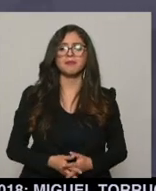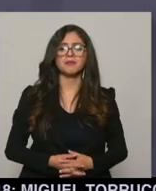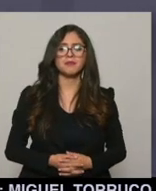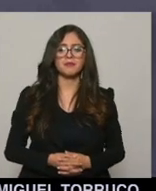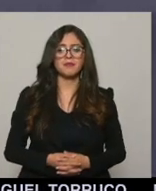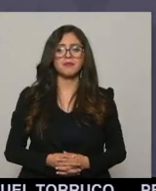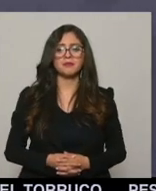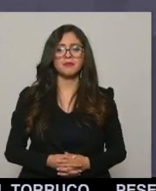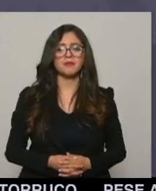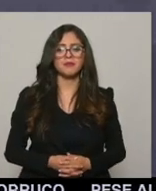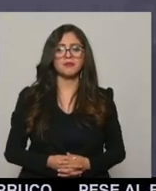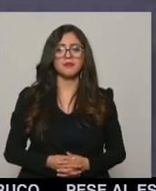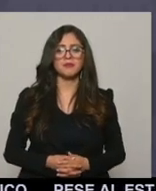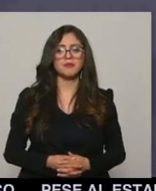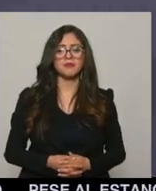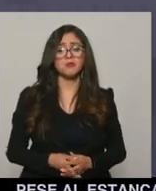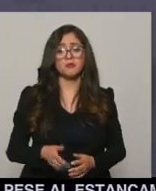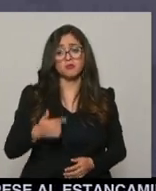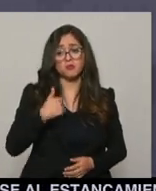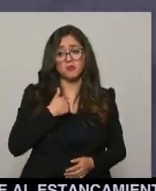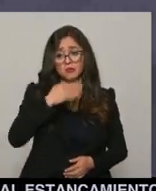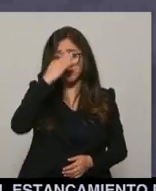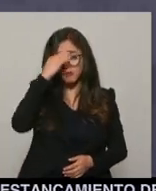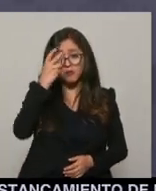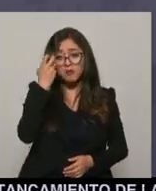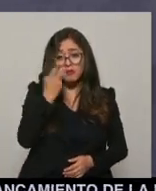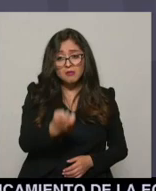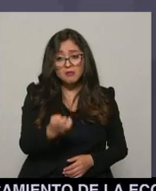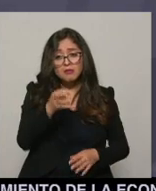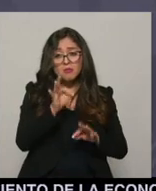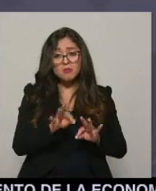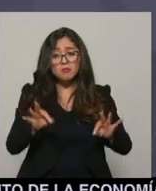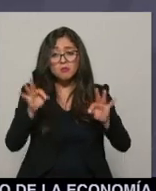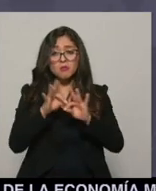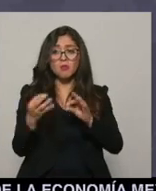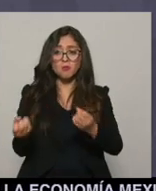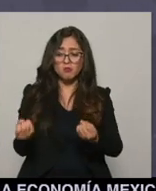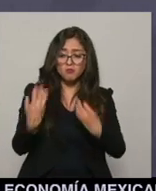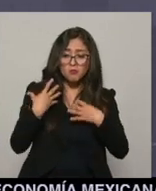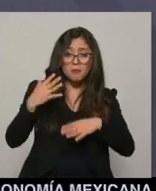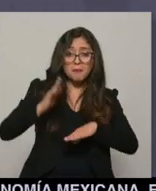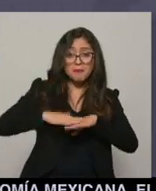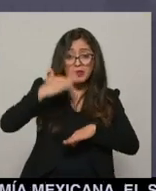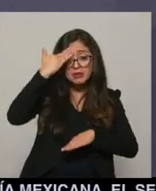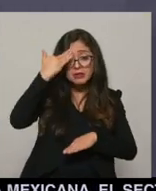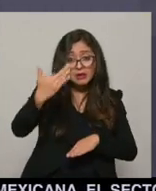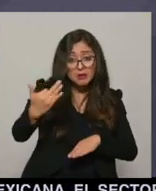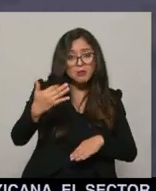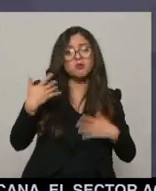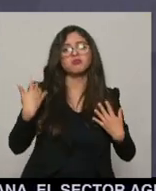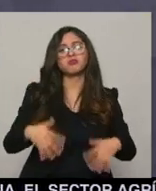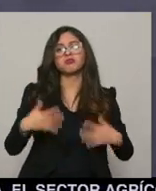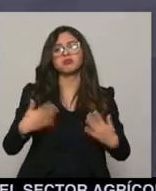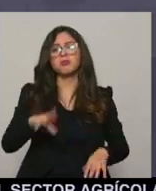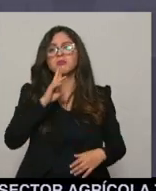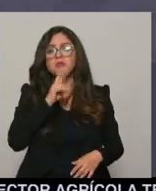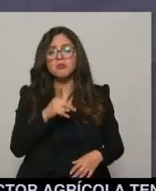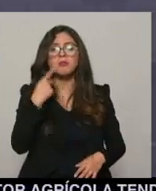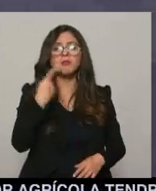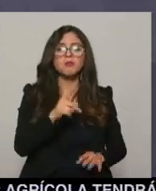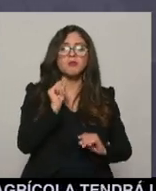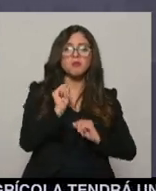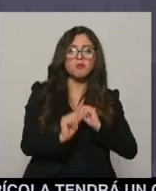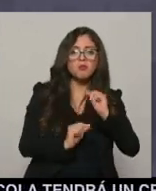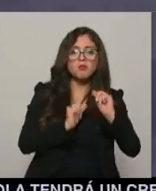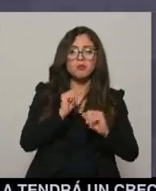Yo creo que ese tiempo sería el mínimo necesario, ¿no? Si nos otorgaran más tiempo, pues sería genial porque podríamos hacer cosas muchísimo ya más puntuales.